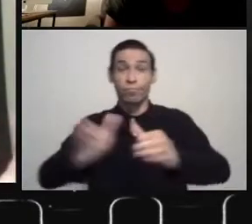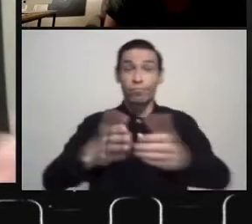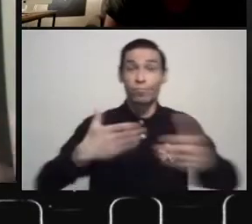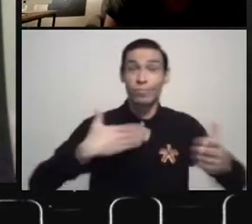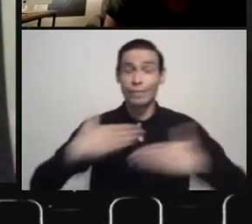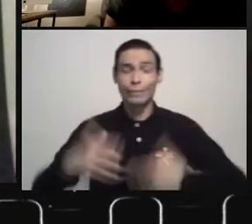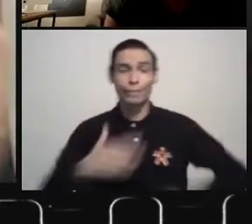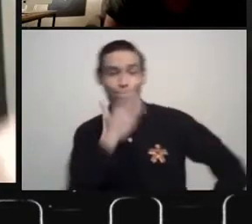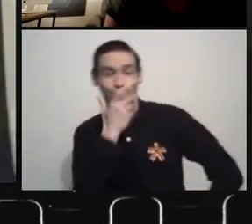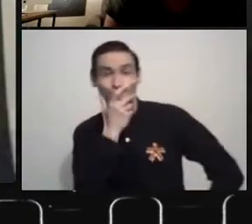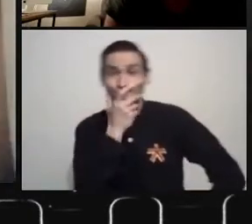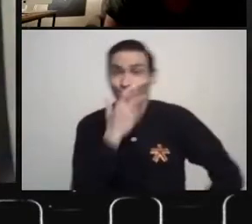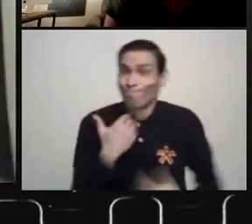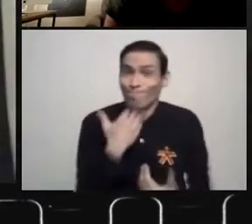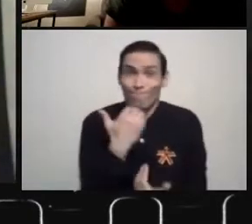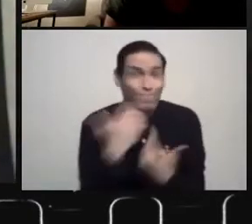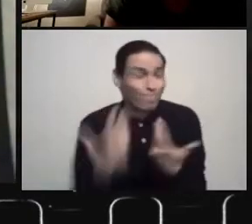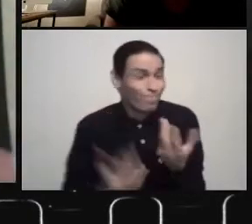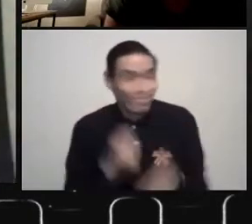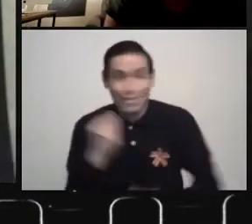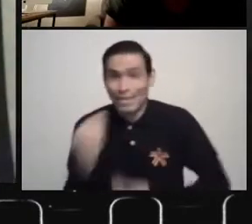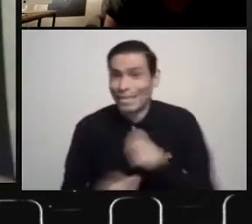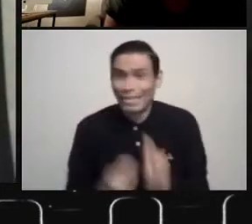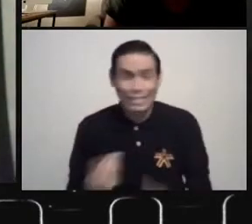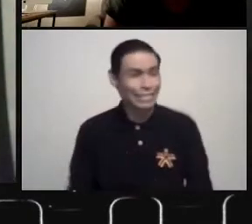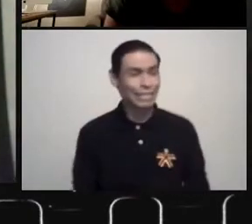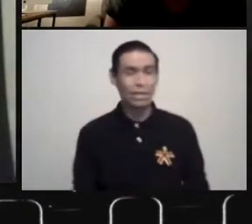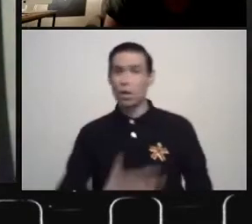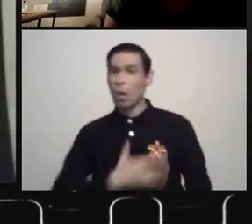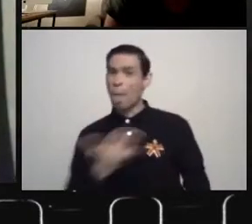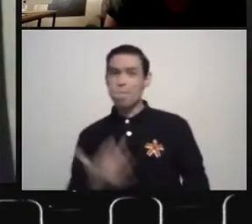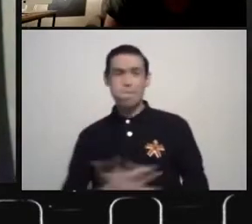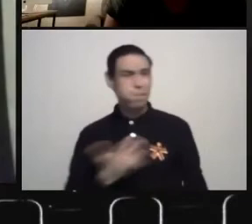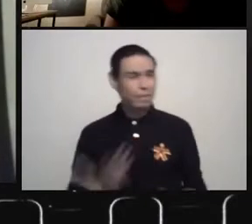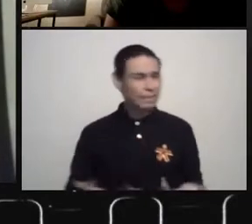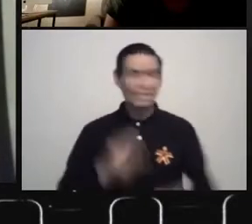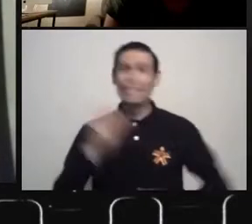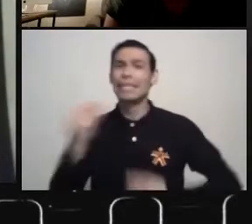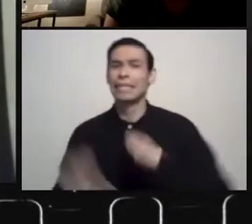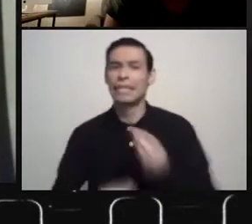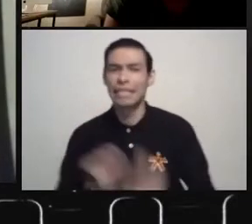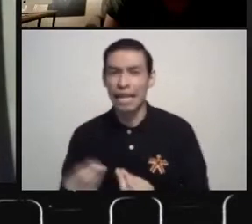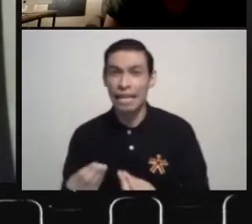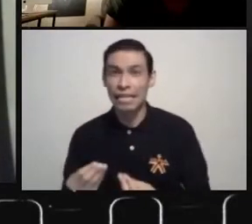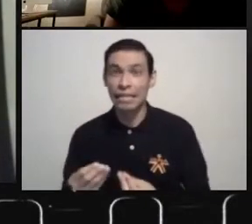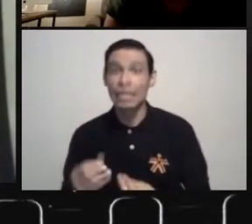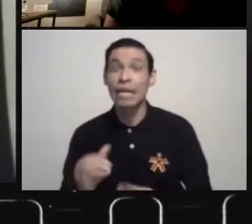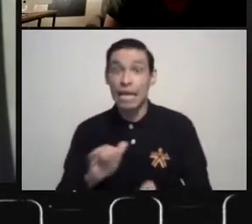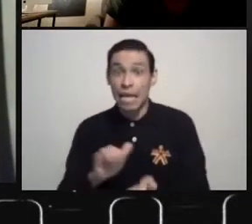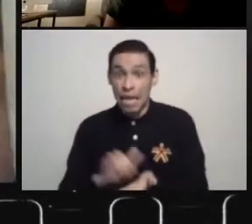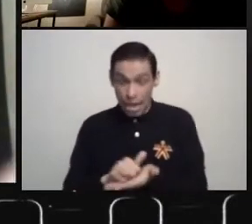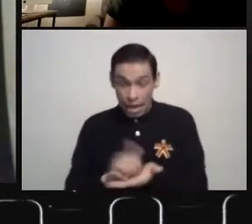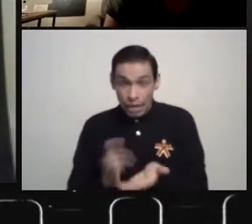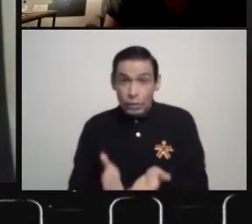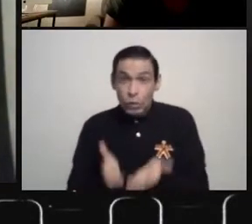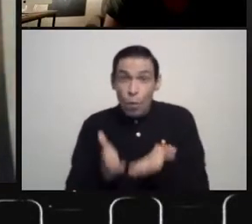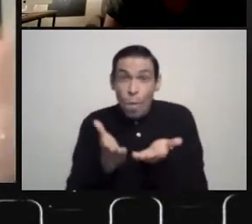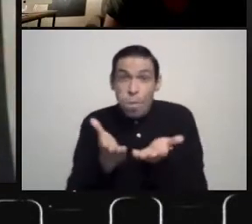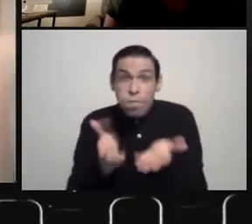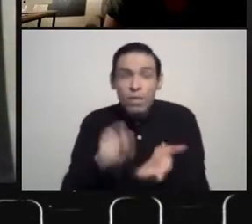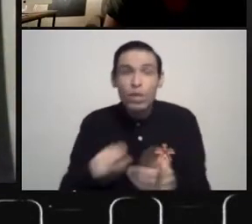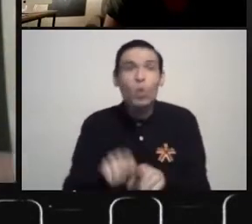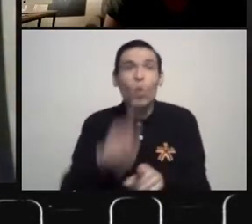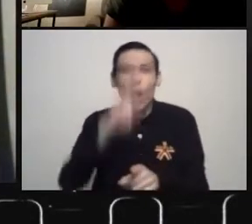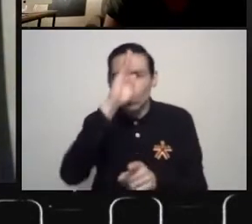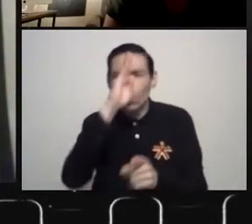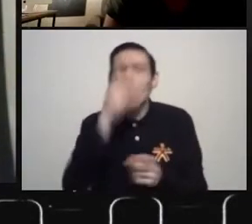sé qué hacer, esto no, a mí tampoco me suena, yo, ¿qué hacemos? Y cuando uno plantea esa duda de ¿qué